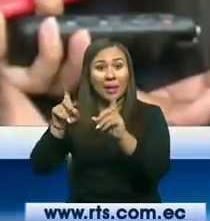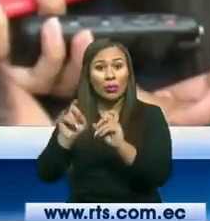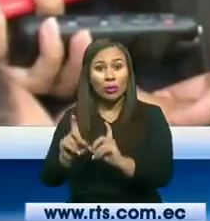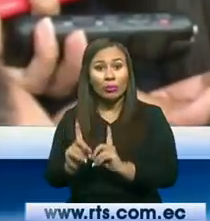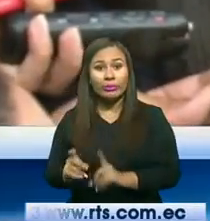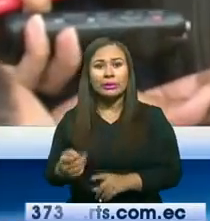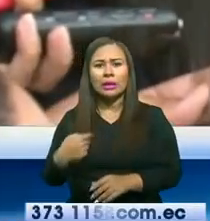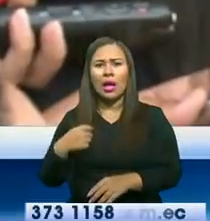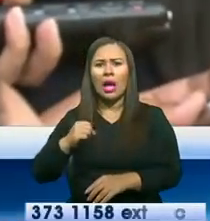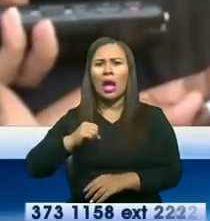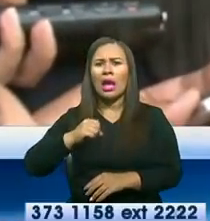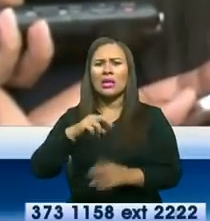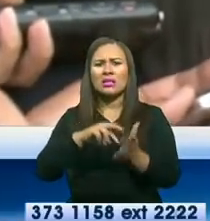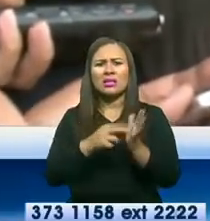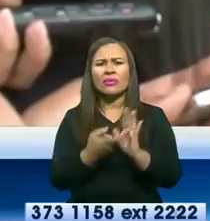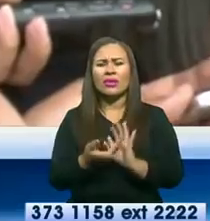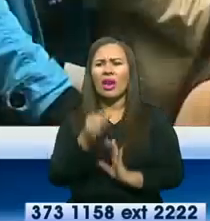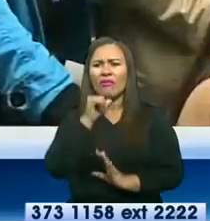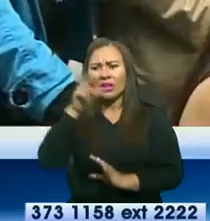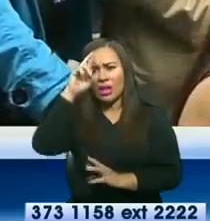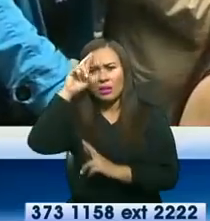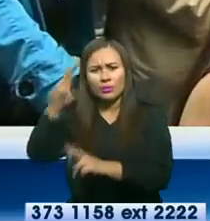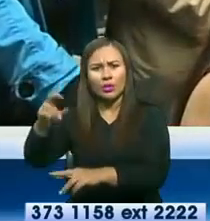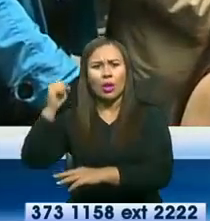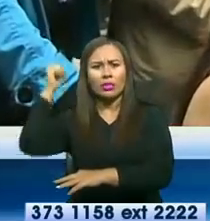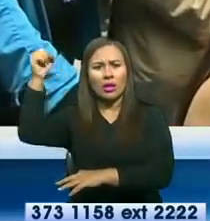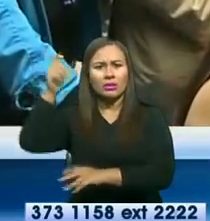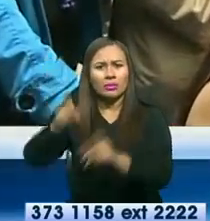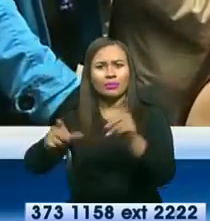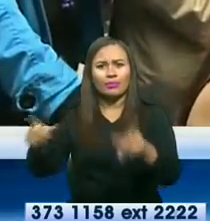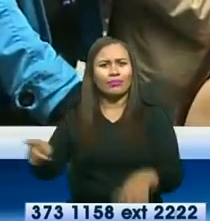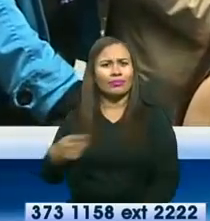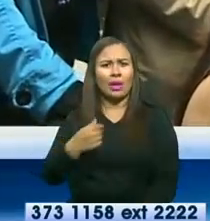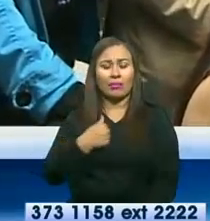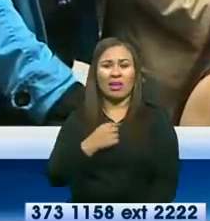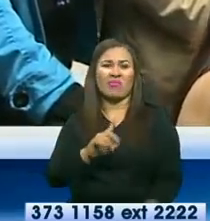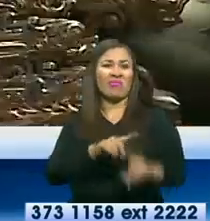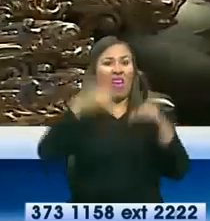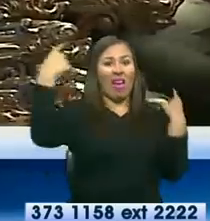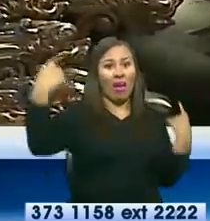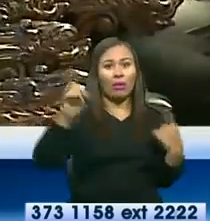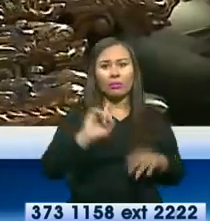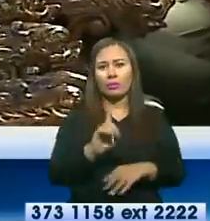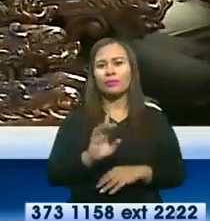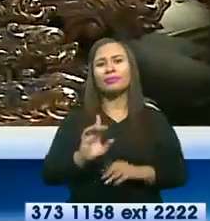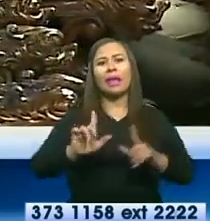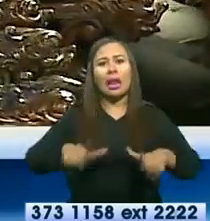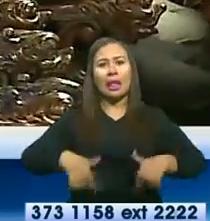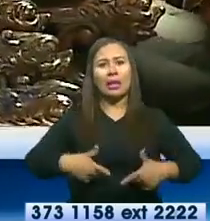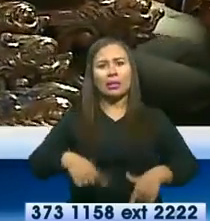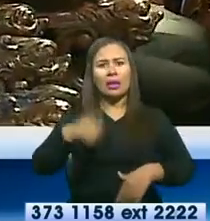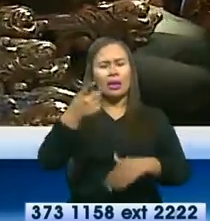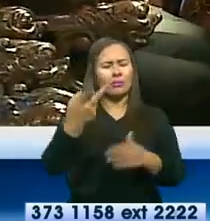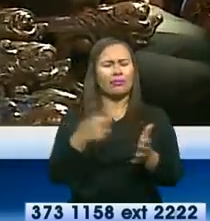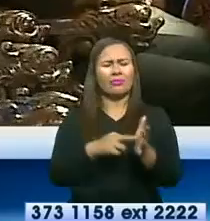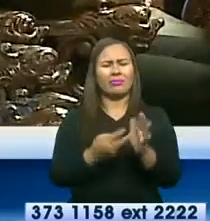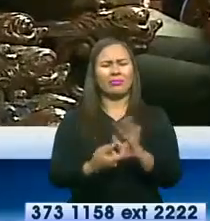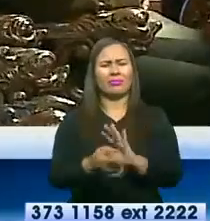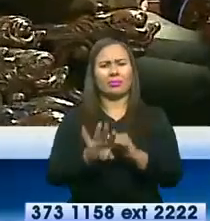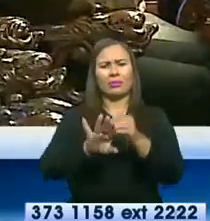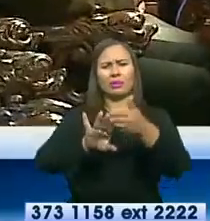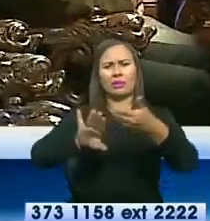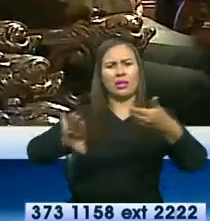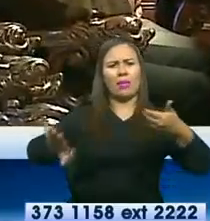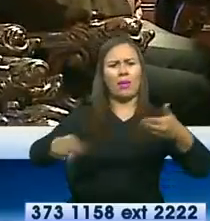la institucionalidad democrática del país. Que esta actitud no es de revanchismo. Dicen que Lenín Moreno se ha alejado de los postulados de la